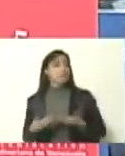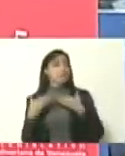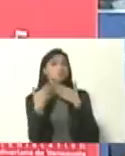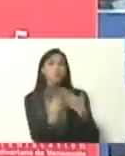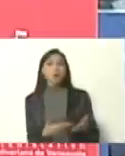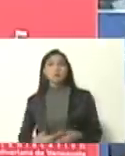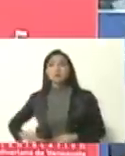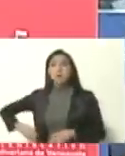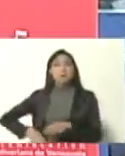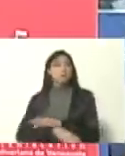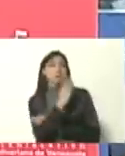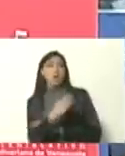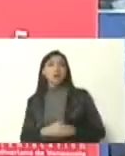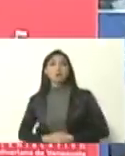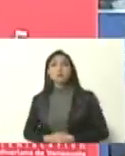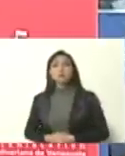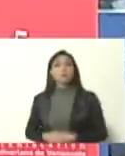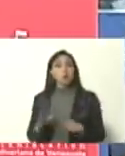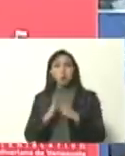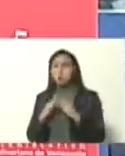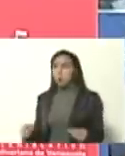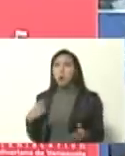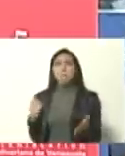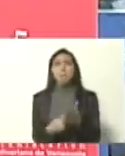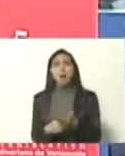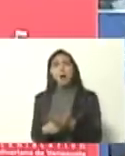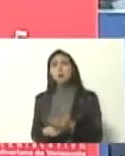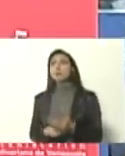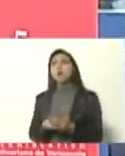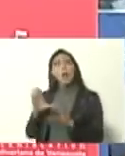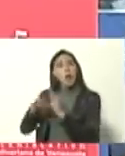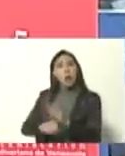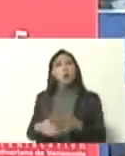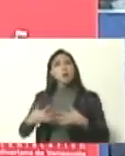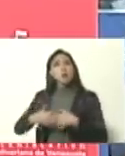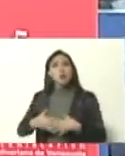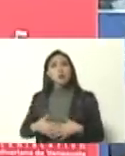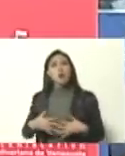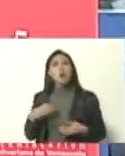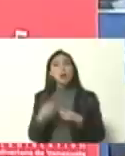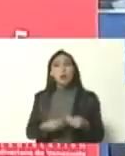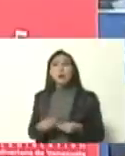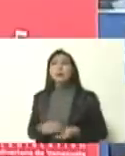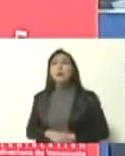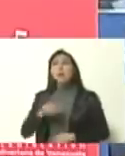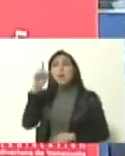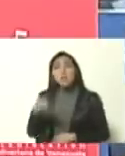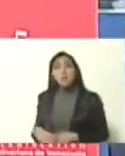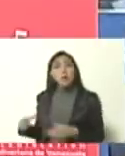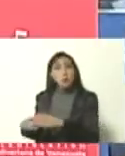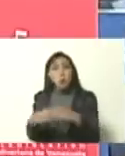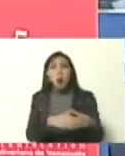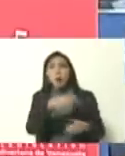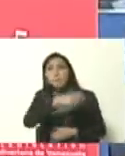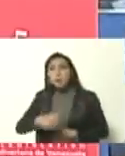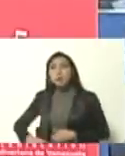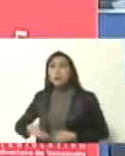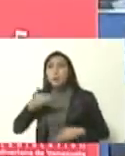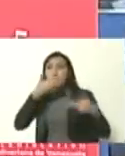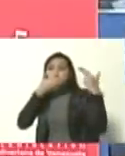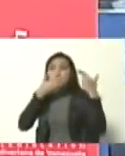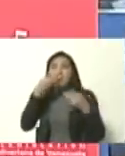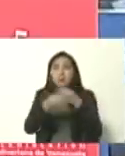con cenas y alcohol pagado por Monómeros, pero también con reuniones con terroristas para planear actos